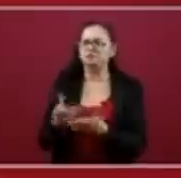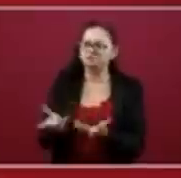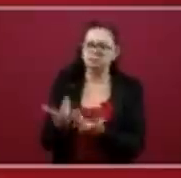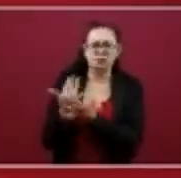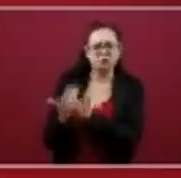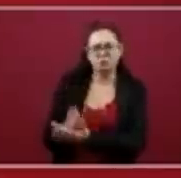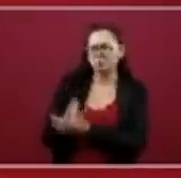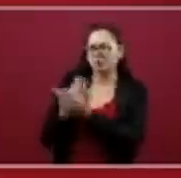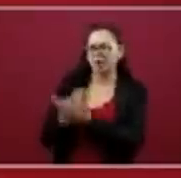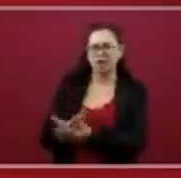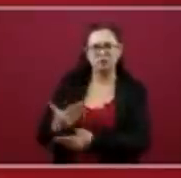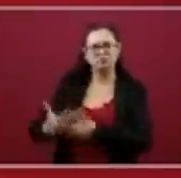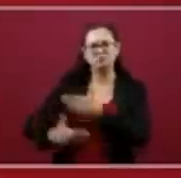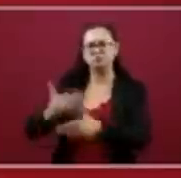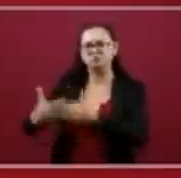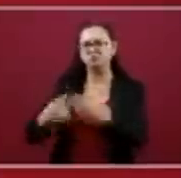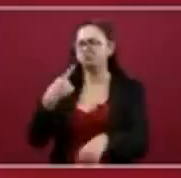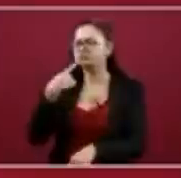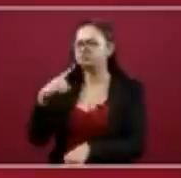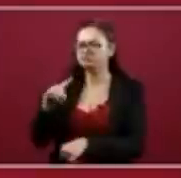violar un amparo,